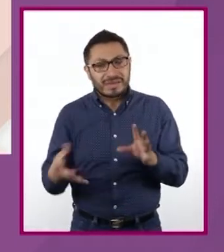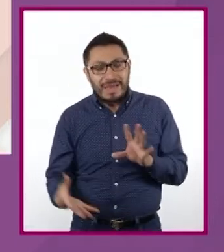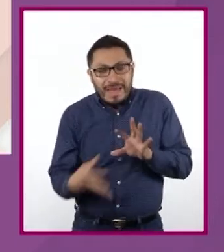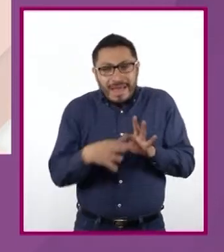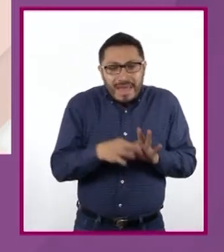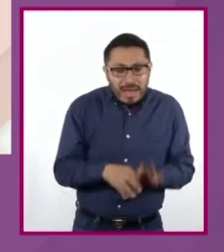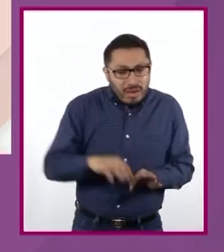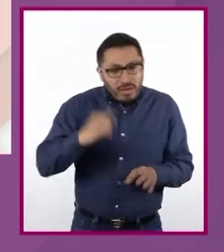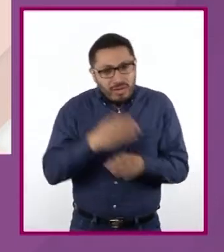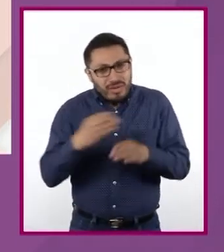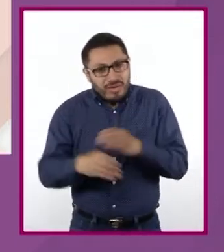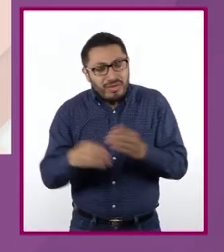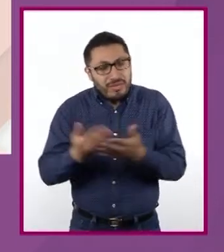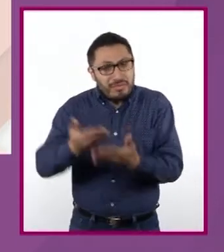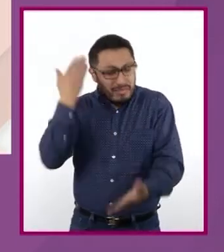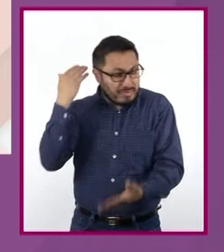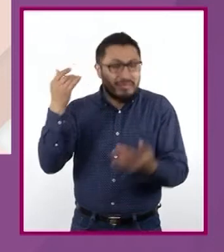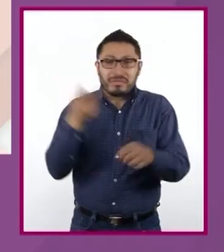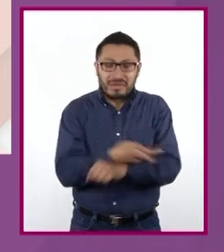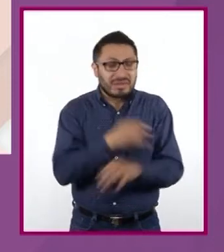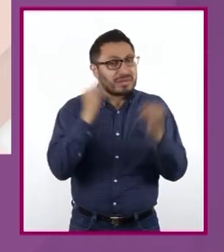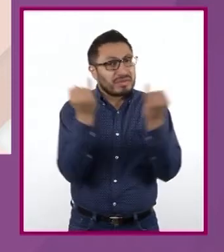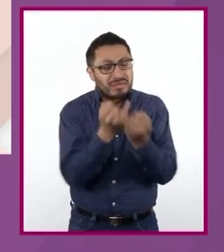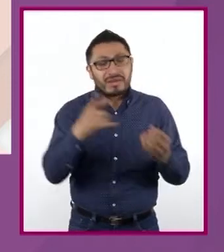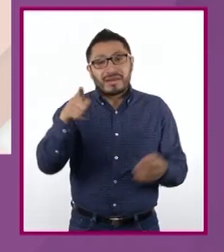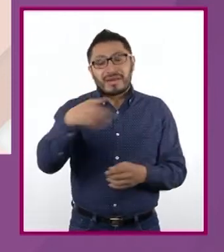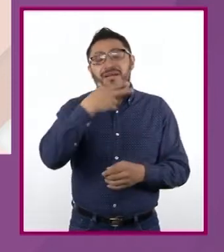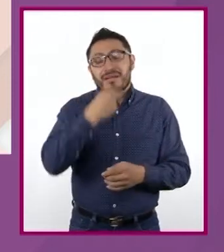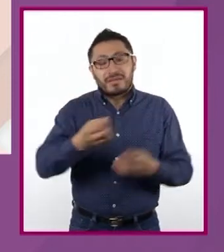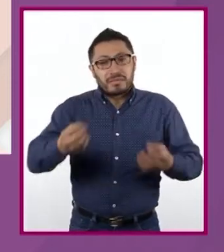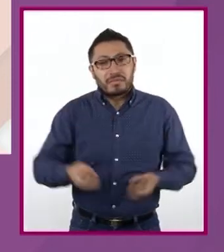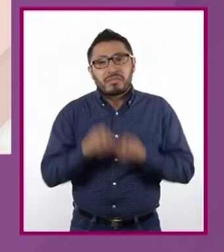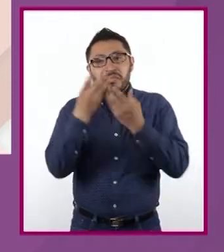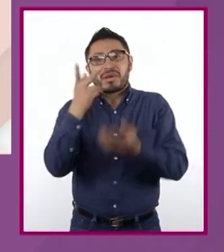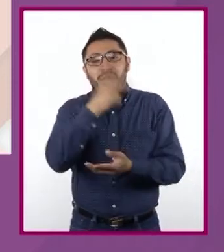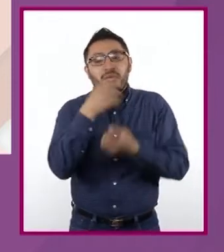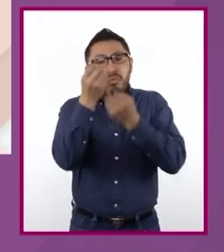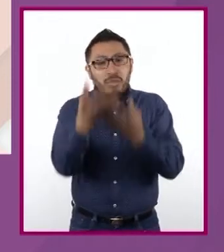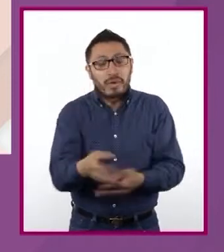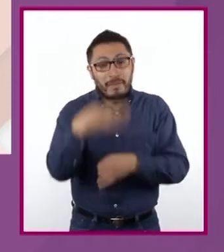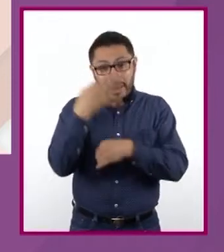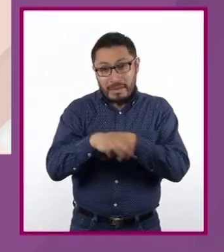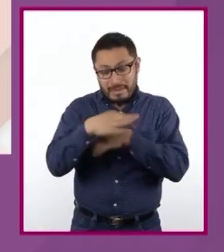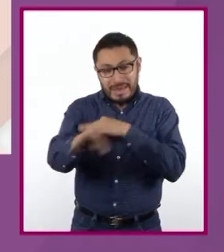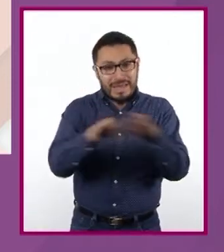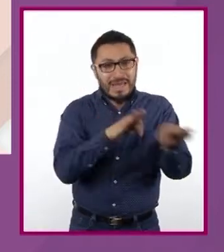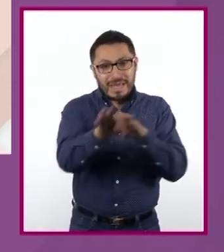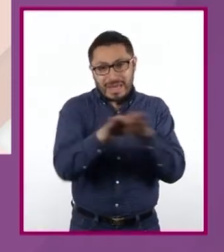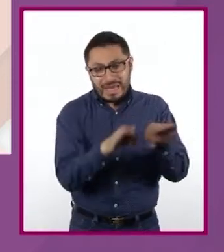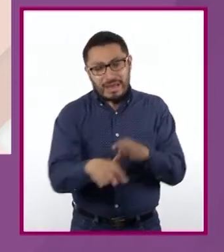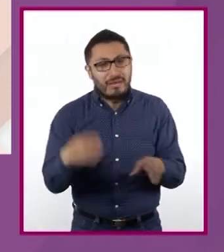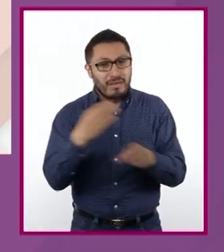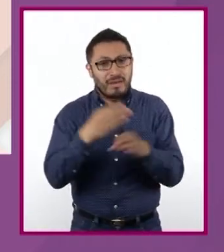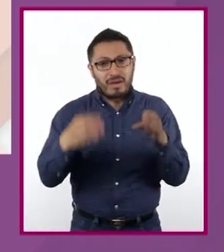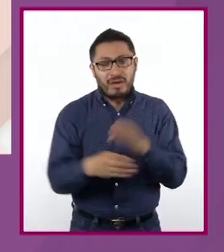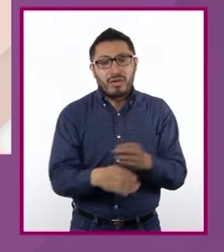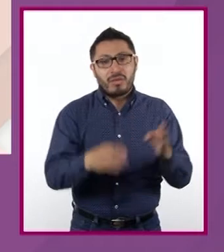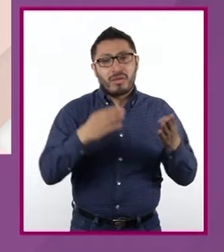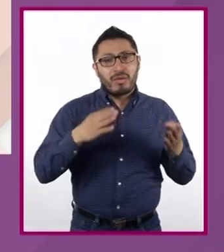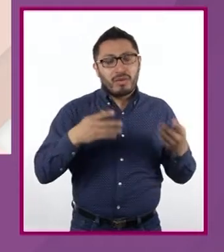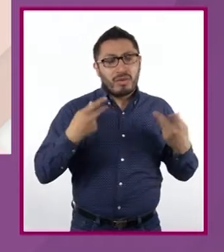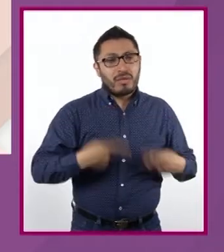en el pasado. Jorge Luis Borges publicó poemas mientras trabajaba como